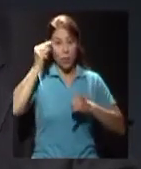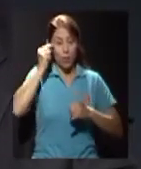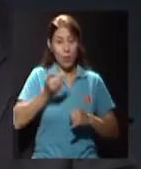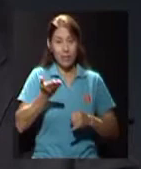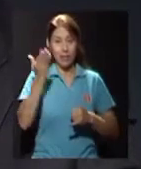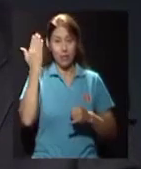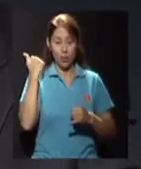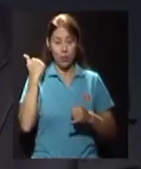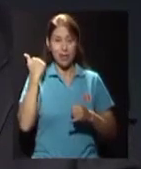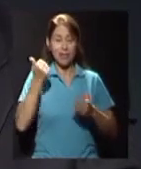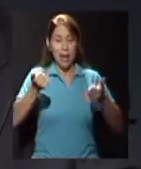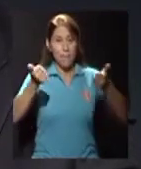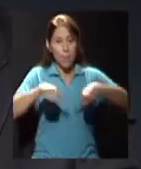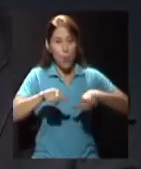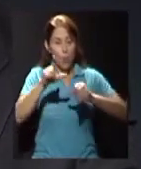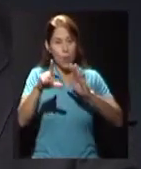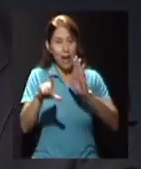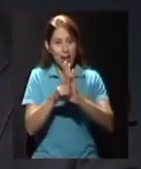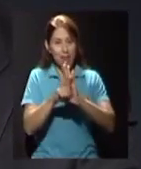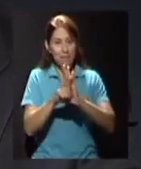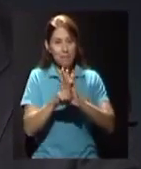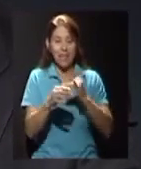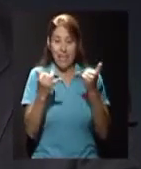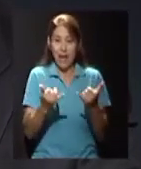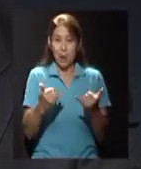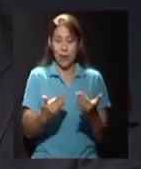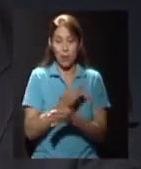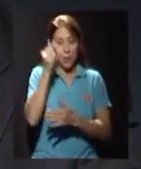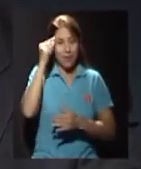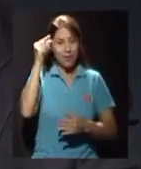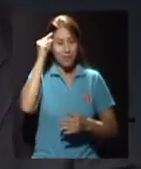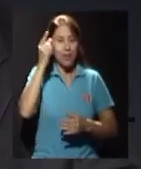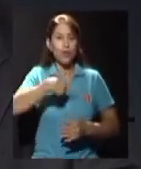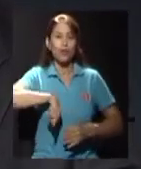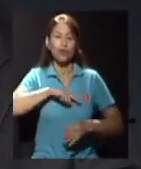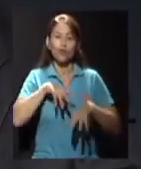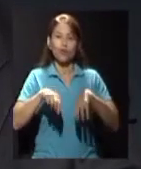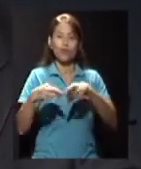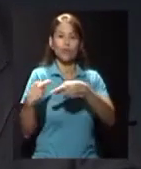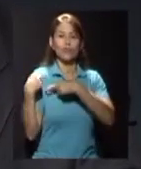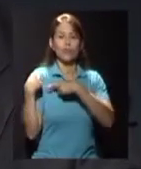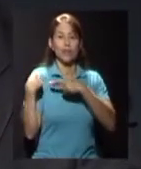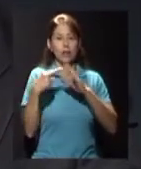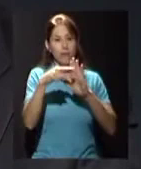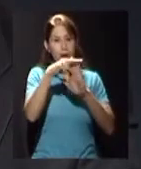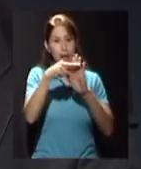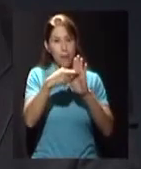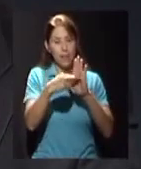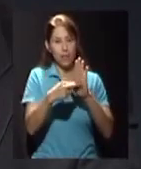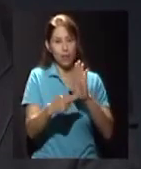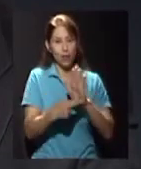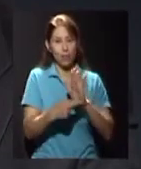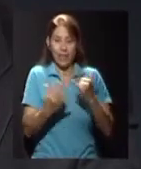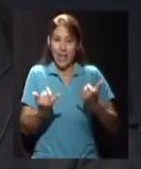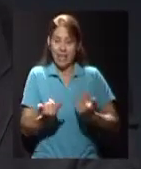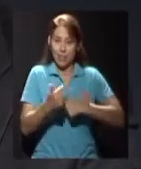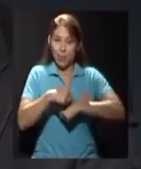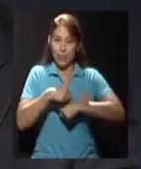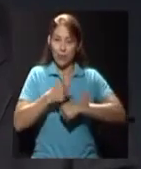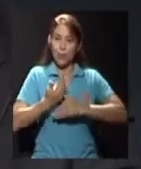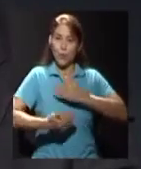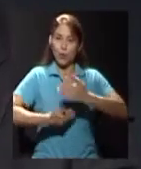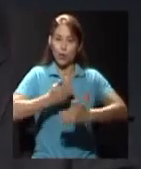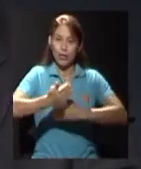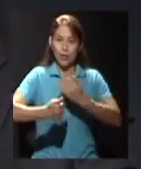y nos ha tocado en esta administración establecer el reglamento que está en proceso de discusión y de análisis